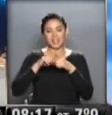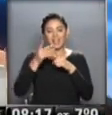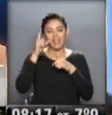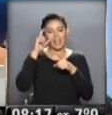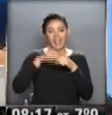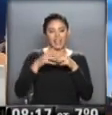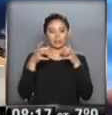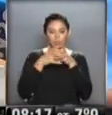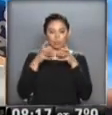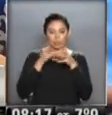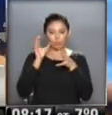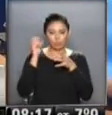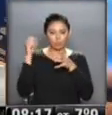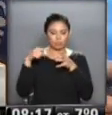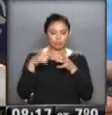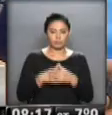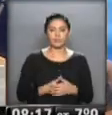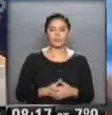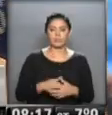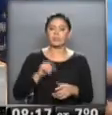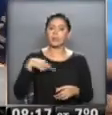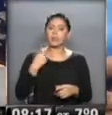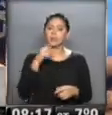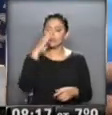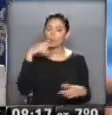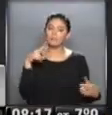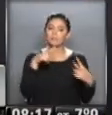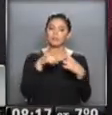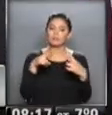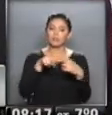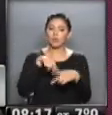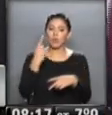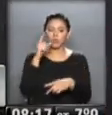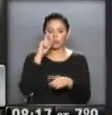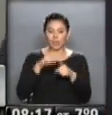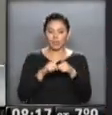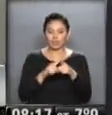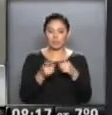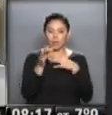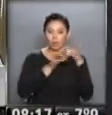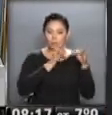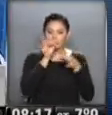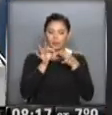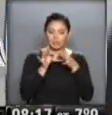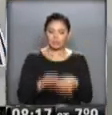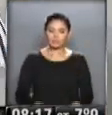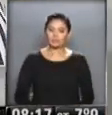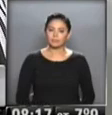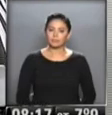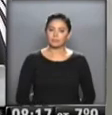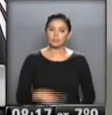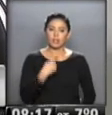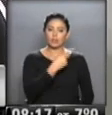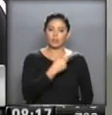ex conducción de la Confederación. Inclusive he hablado con Daniel Marcelini y me encontraré con él seguramente en los próximos días. Yo con Luciana Aymar tengo un vínculo de